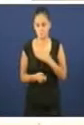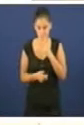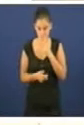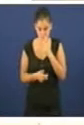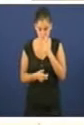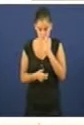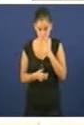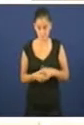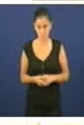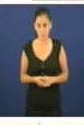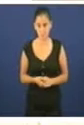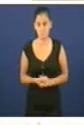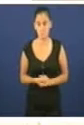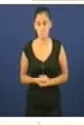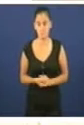silencio, por favor.